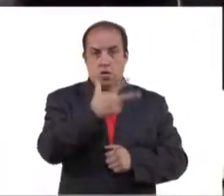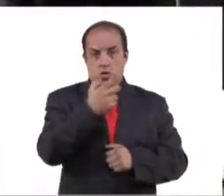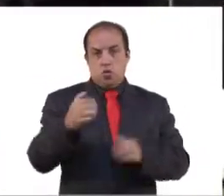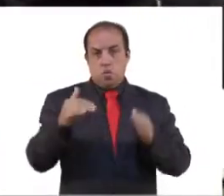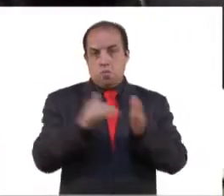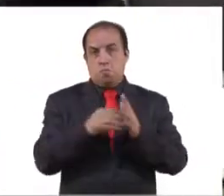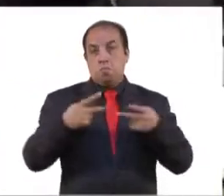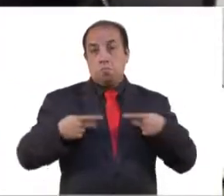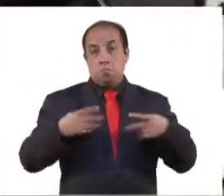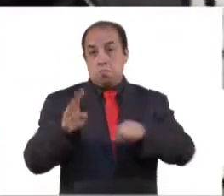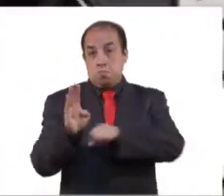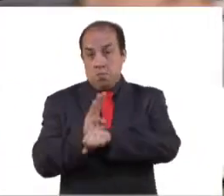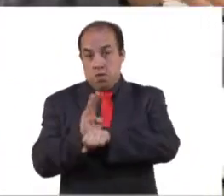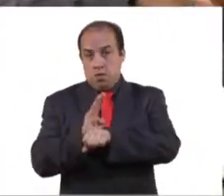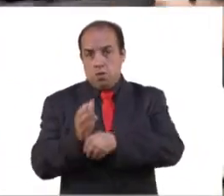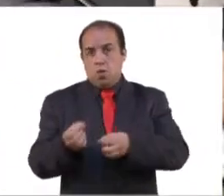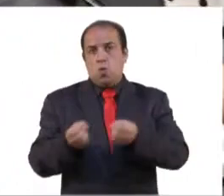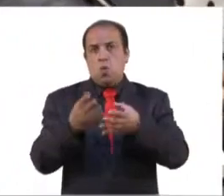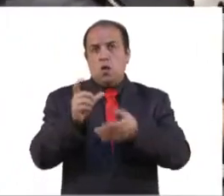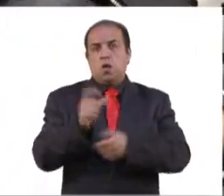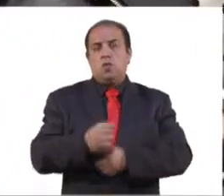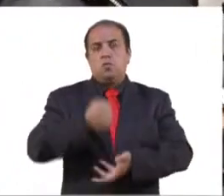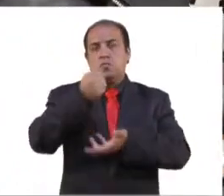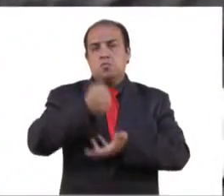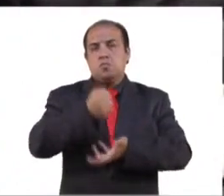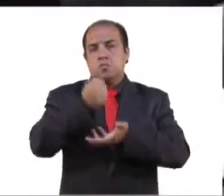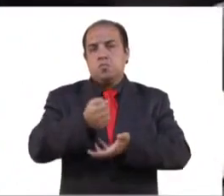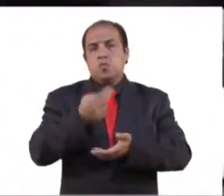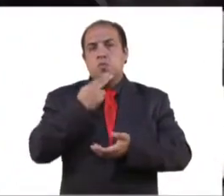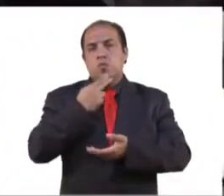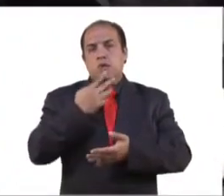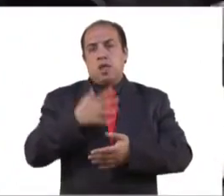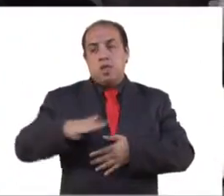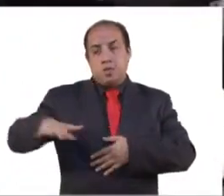800 mil beneficiarios, ¿cuánto sería el presupuesto que se estaría manejando